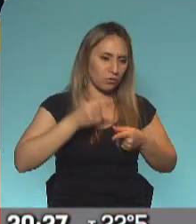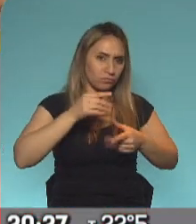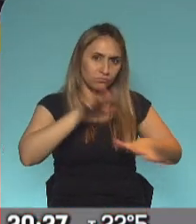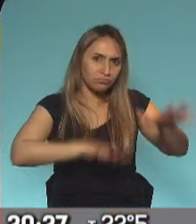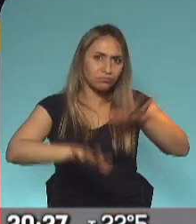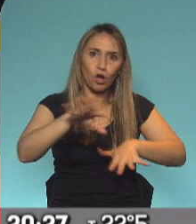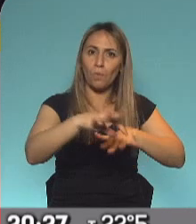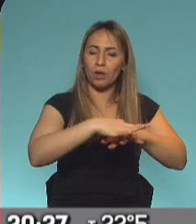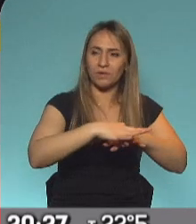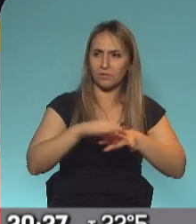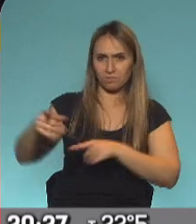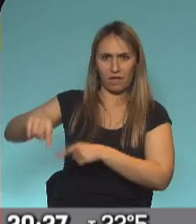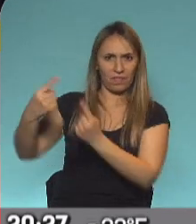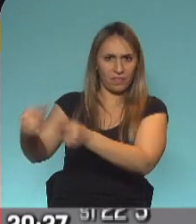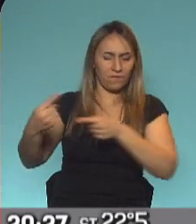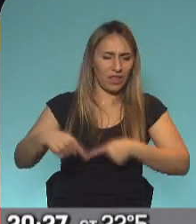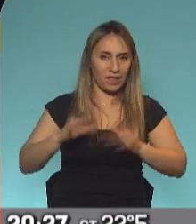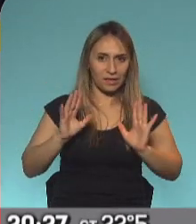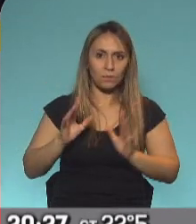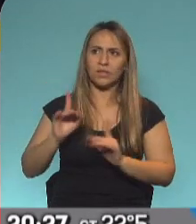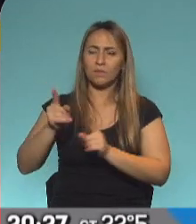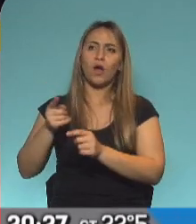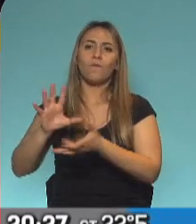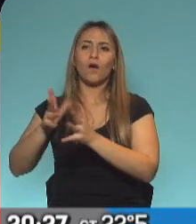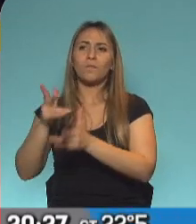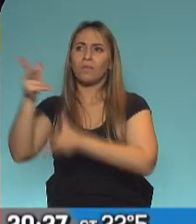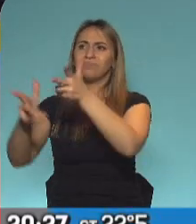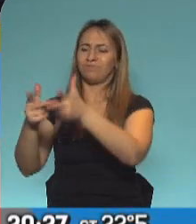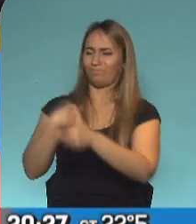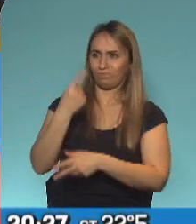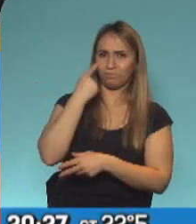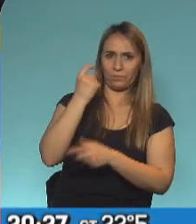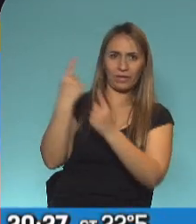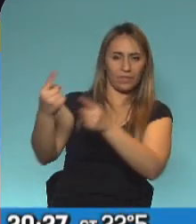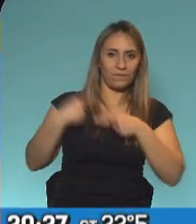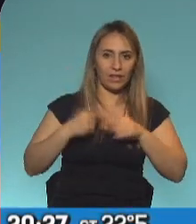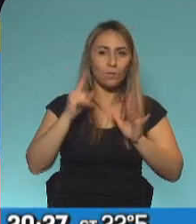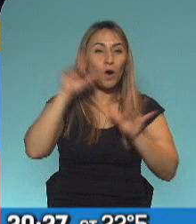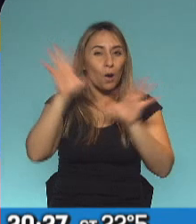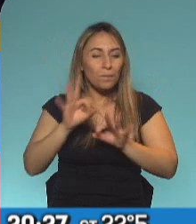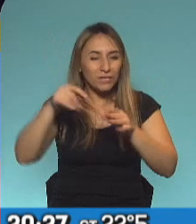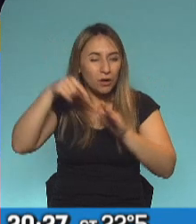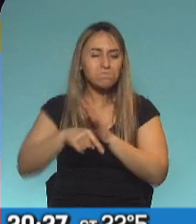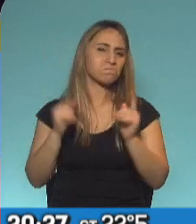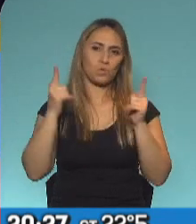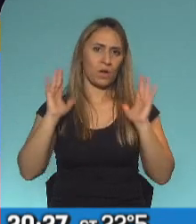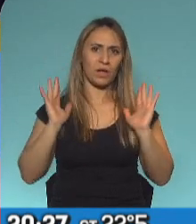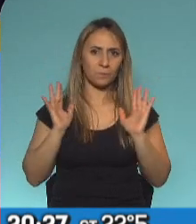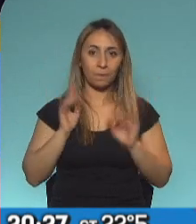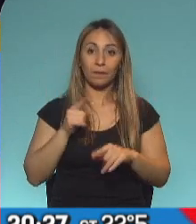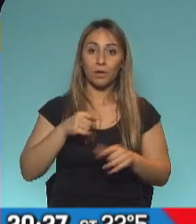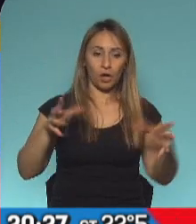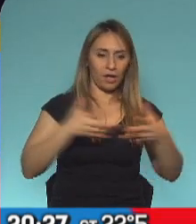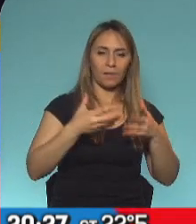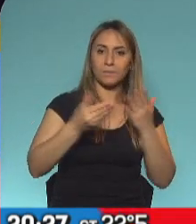por las expresiones que viene teniendo, así que realmente no tengo mucha opinión sobre eso. Lo que sí te puedo decir es que este es un gabinete que no especula, que